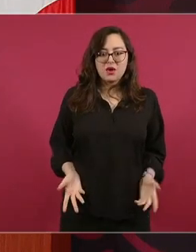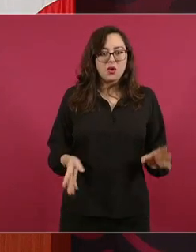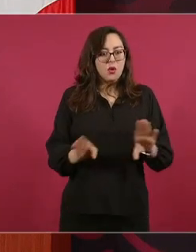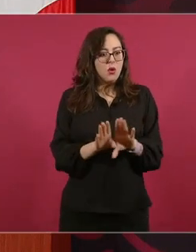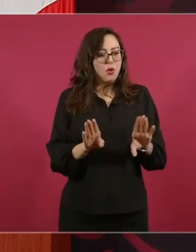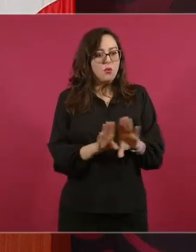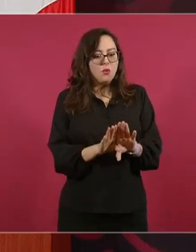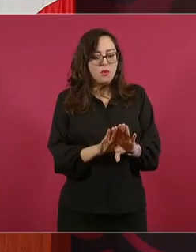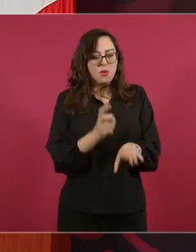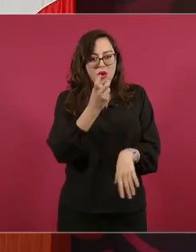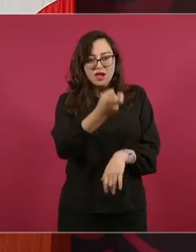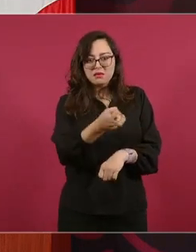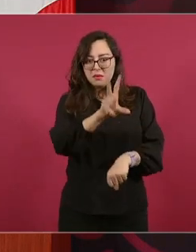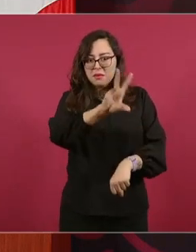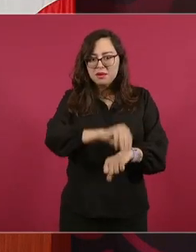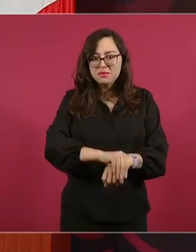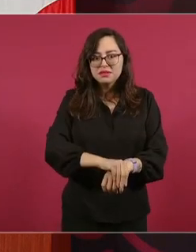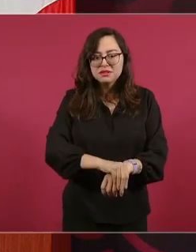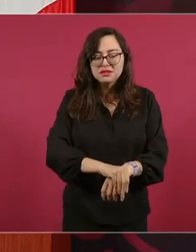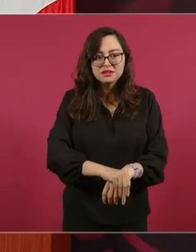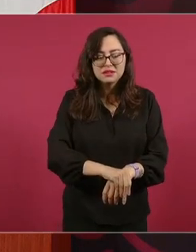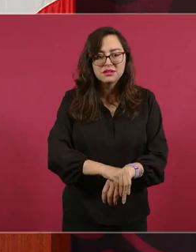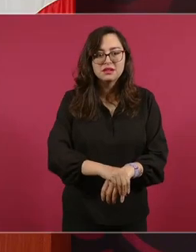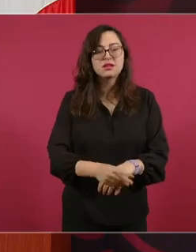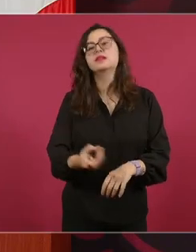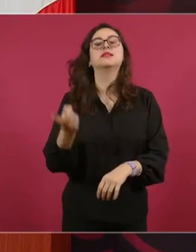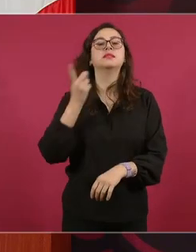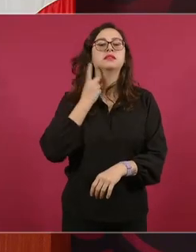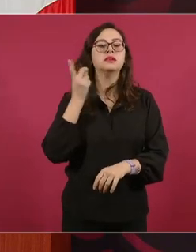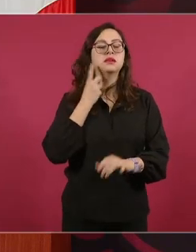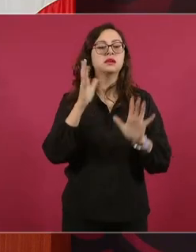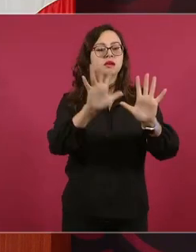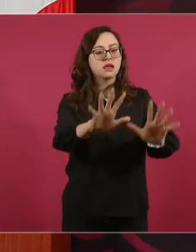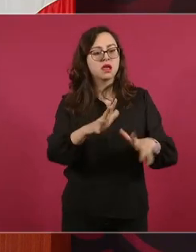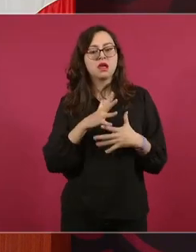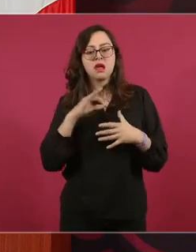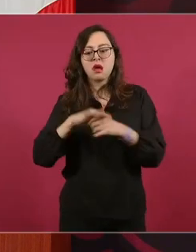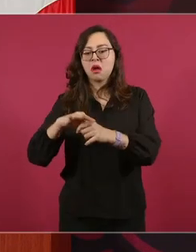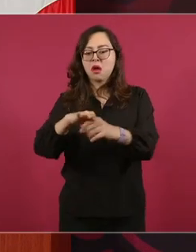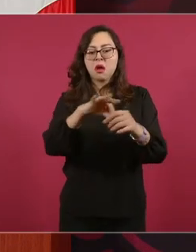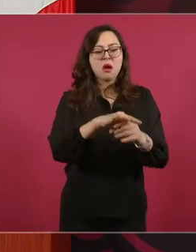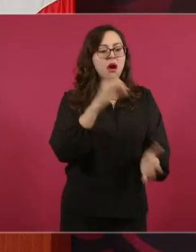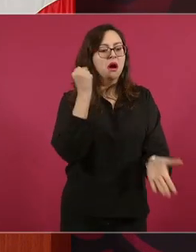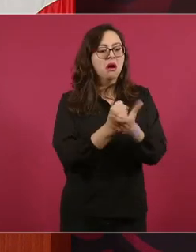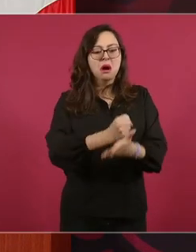¿Cómo los legisladores aprueban esto?